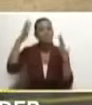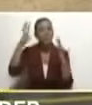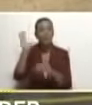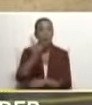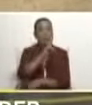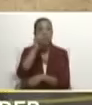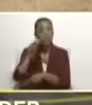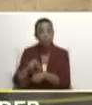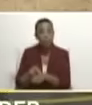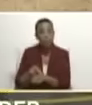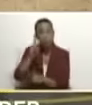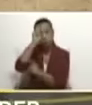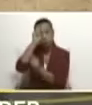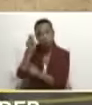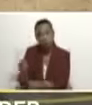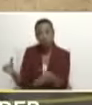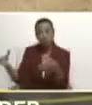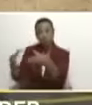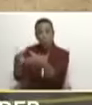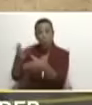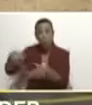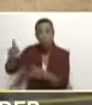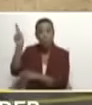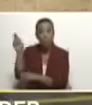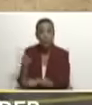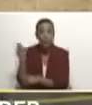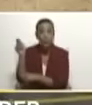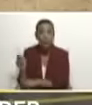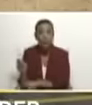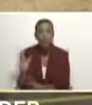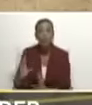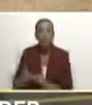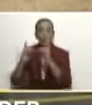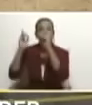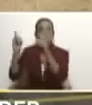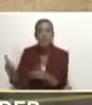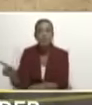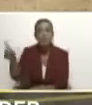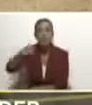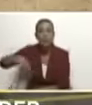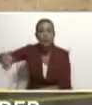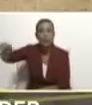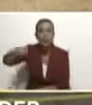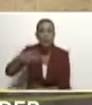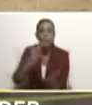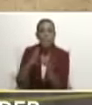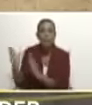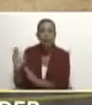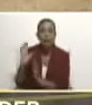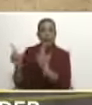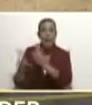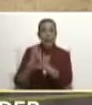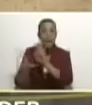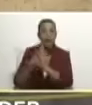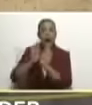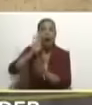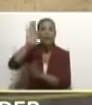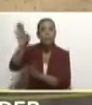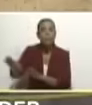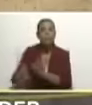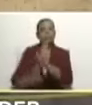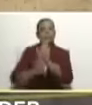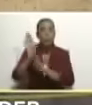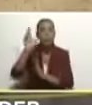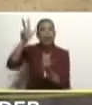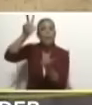Asamblea Nacional de la República Bolivariana de Venezuela haya tomado la decisión en su plan legislativo de avanzar en